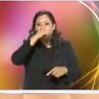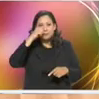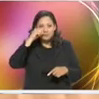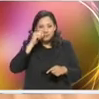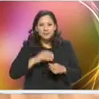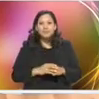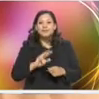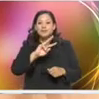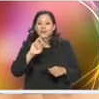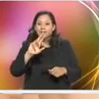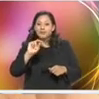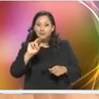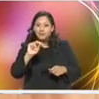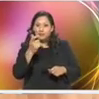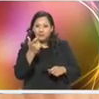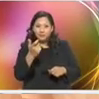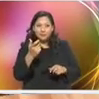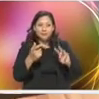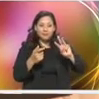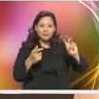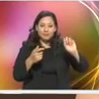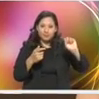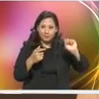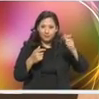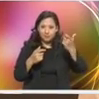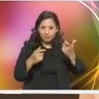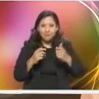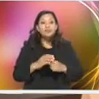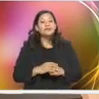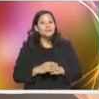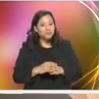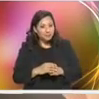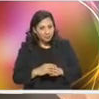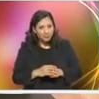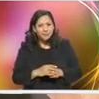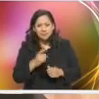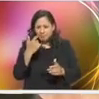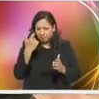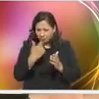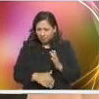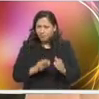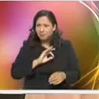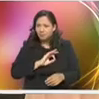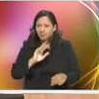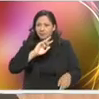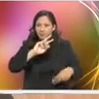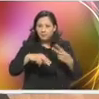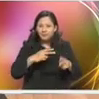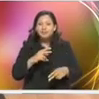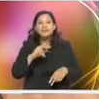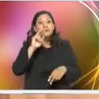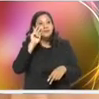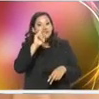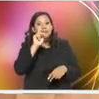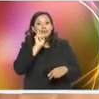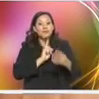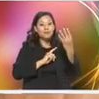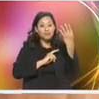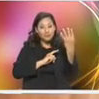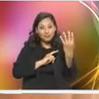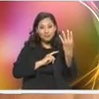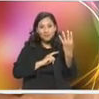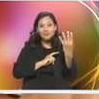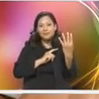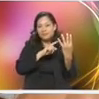Sí. 380 pesos y 360 pesos. Accesible. De verdad, está súper accesible porque ver a estas 4 mujeres